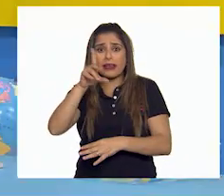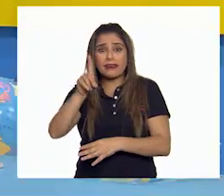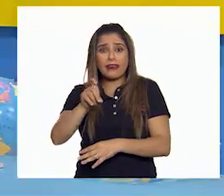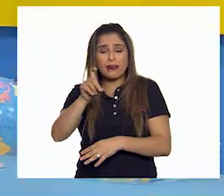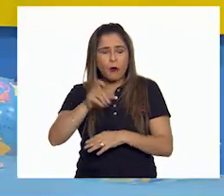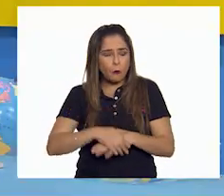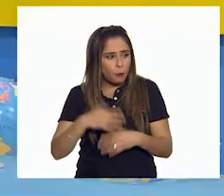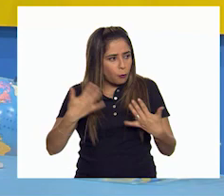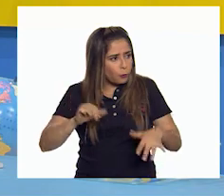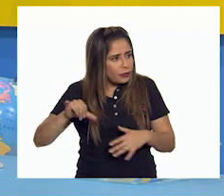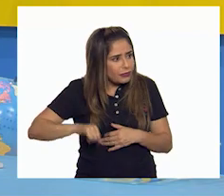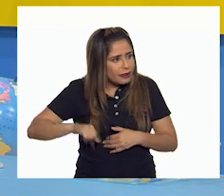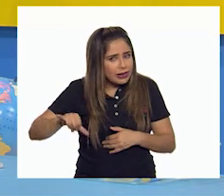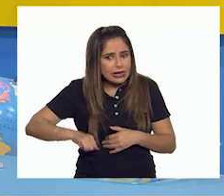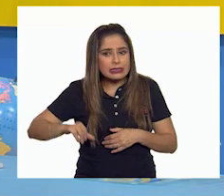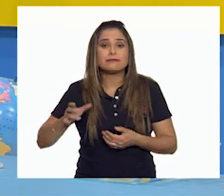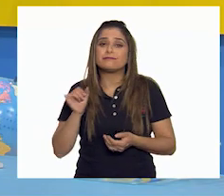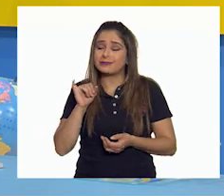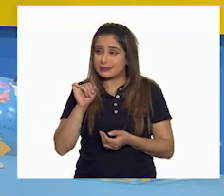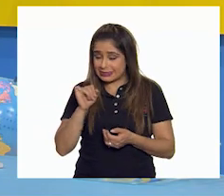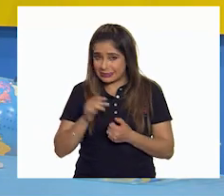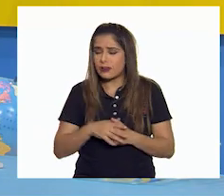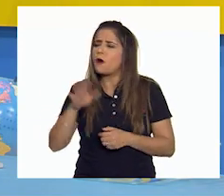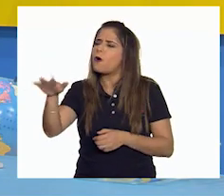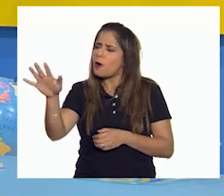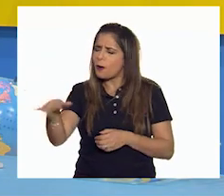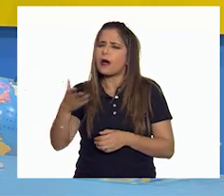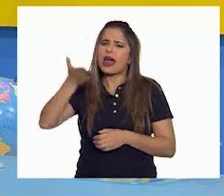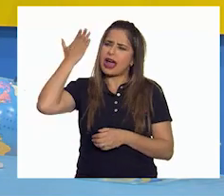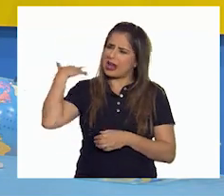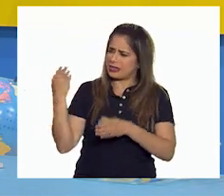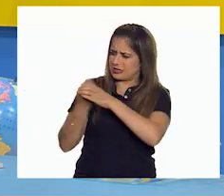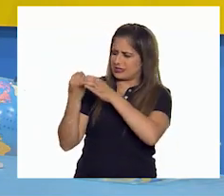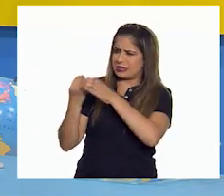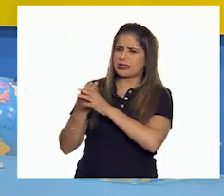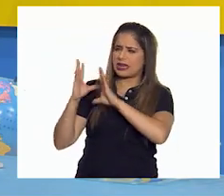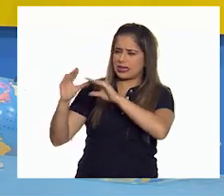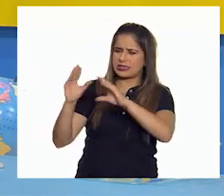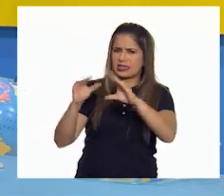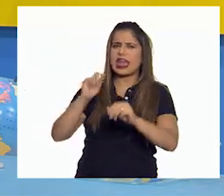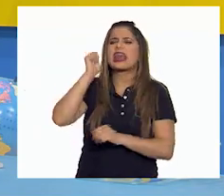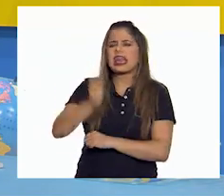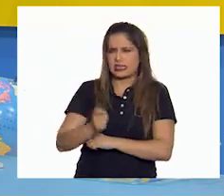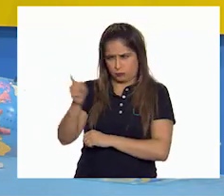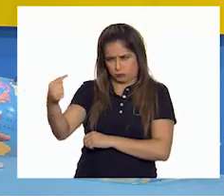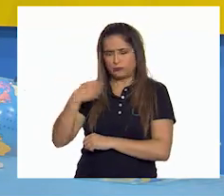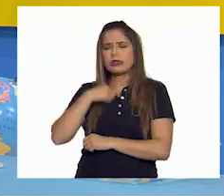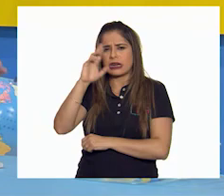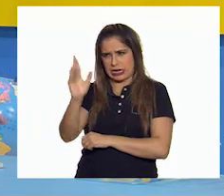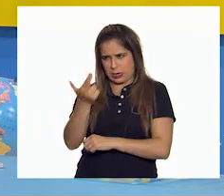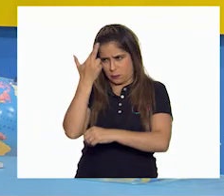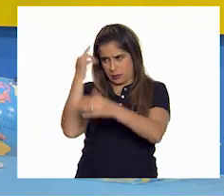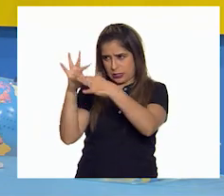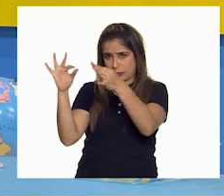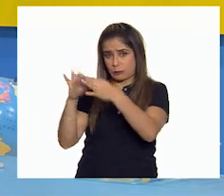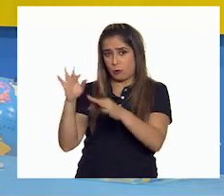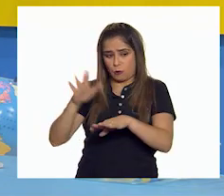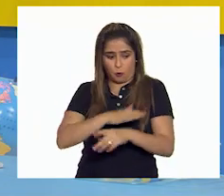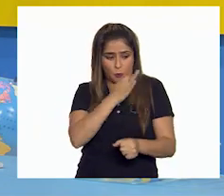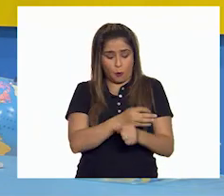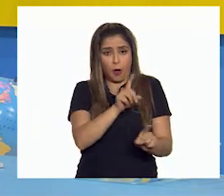ya que lo mencionas, ayúdanos a recordar lo que vimos en las clases pasadas, porque no es casual que estemos hablando hoy del